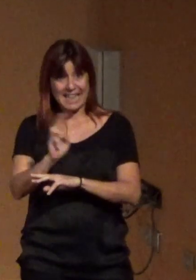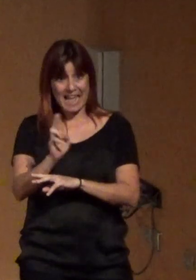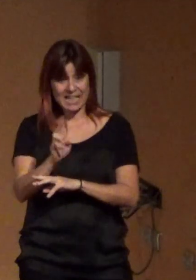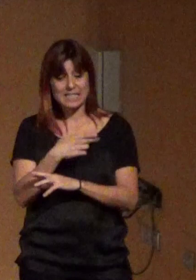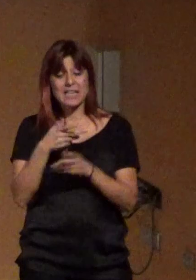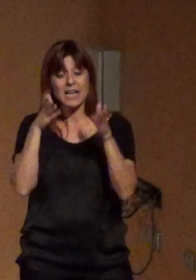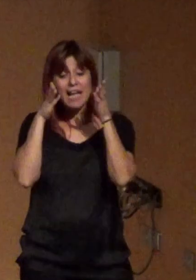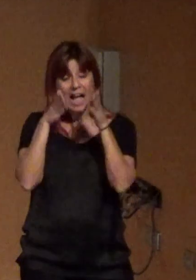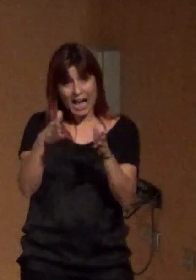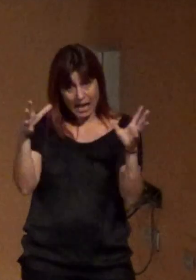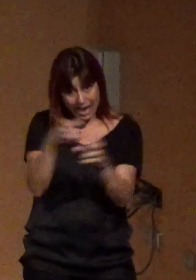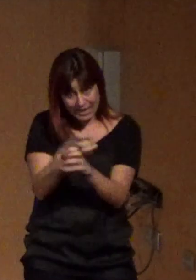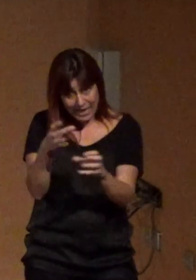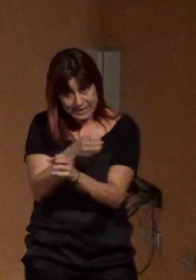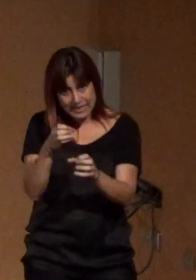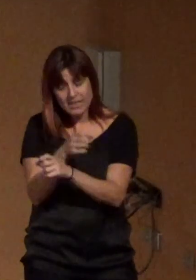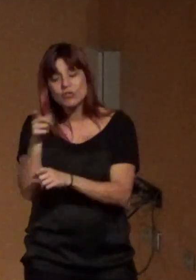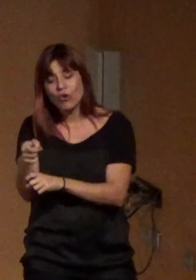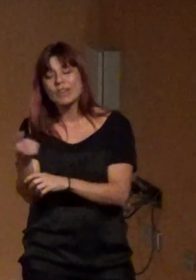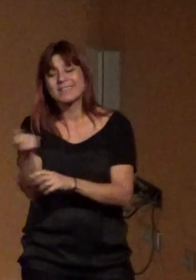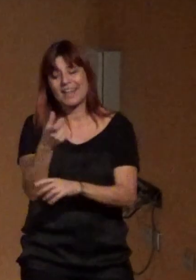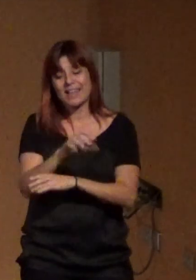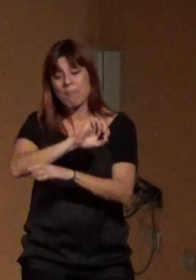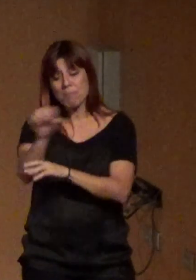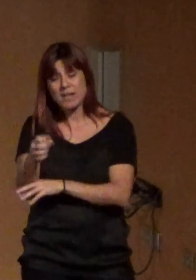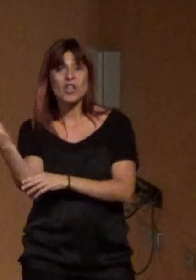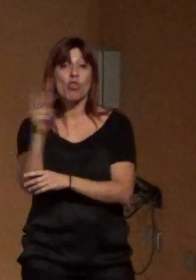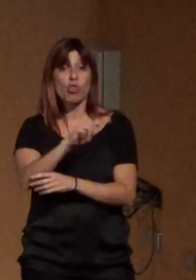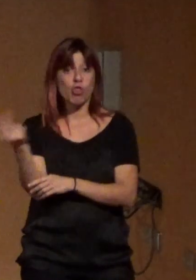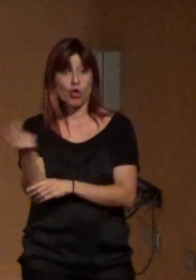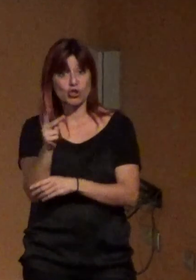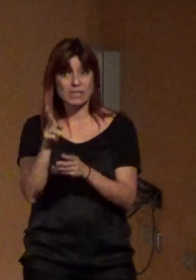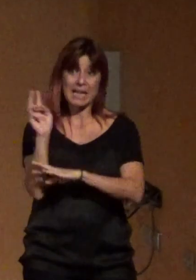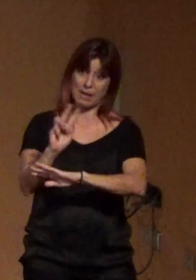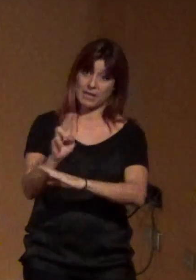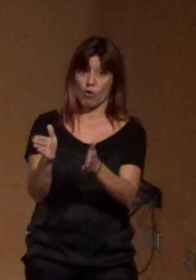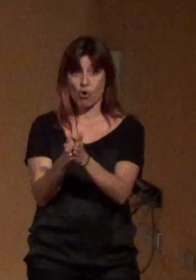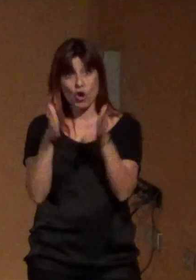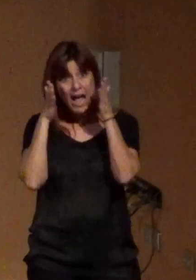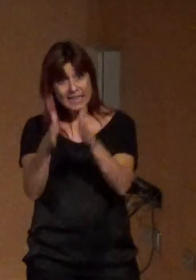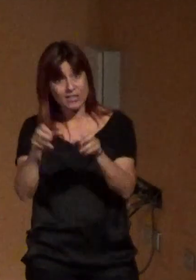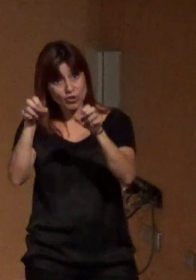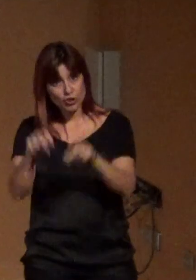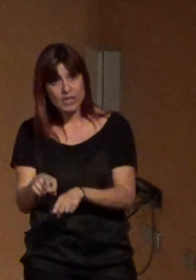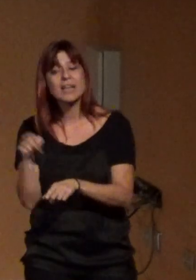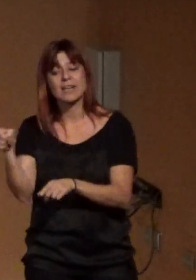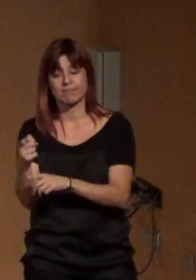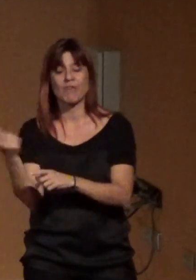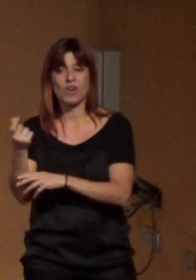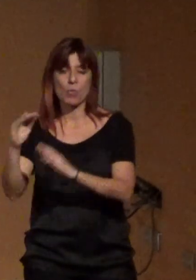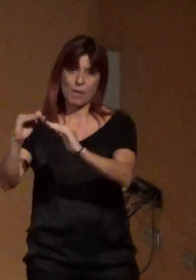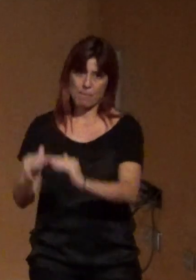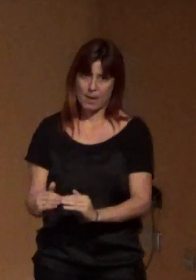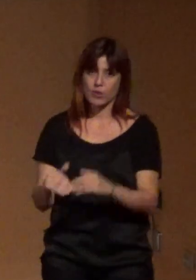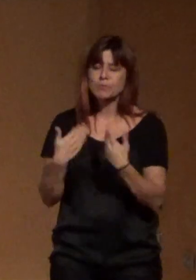combinado. Son descripciones muy clásicas de Dunn y colaboradores. Y ahora quiero hacer énfasis en una cosa. Ya la